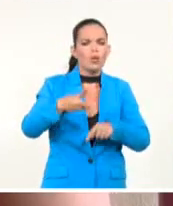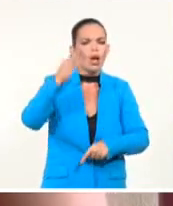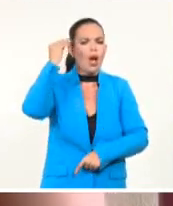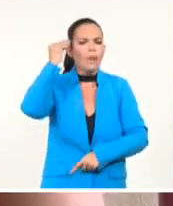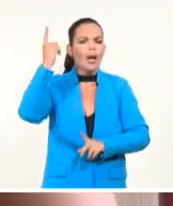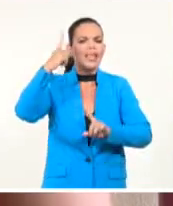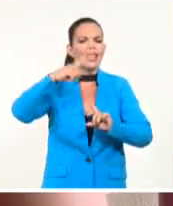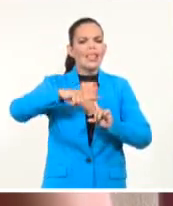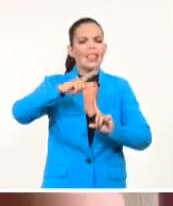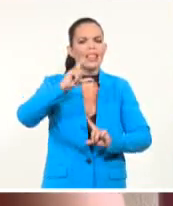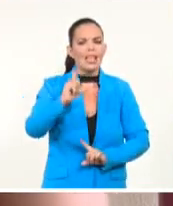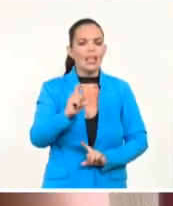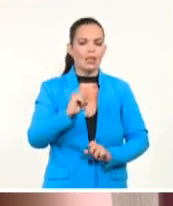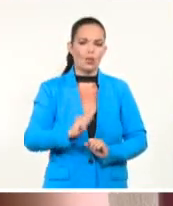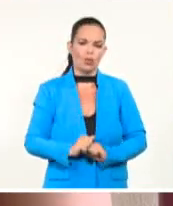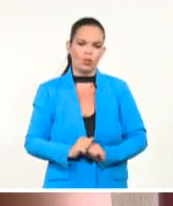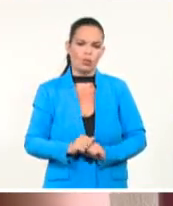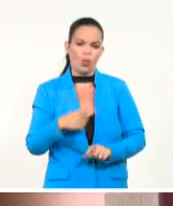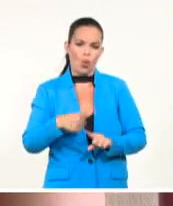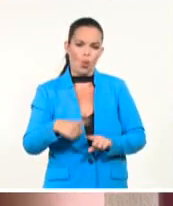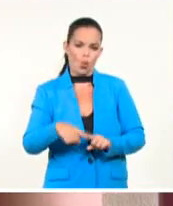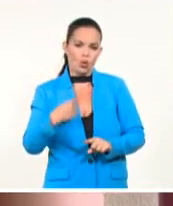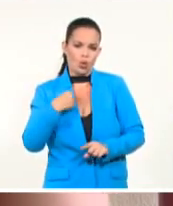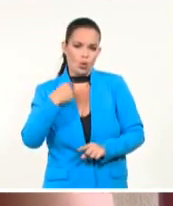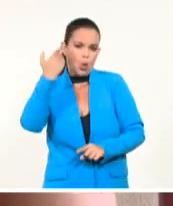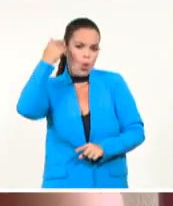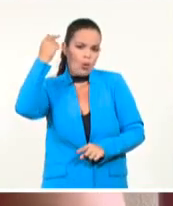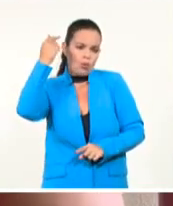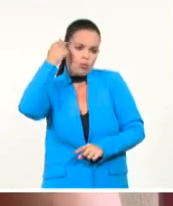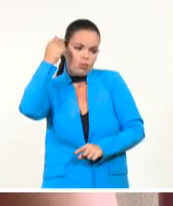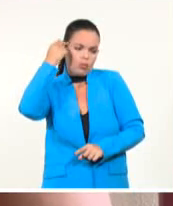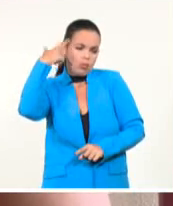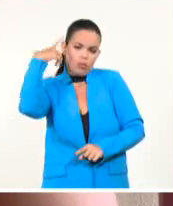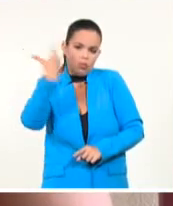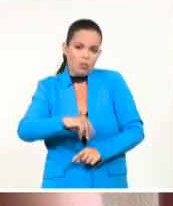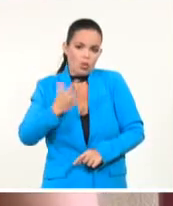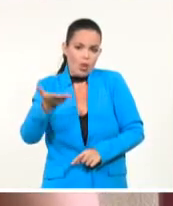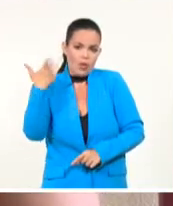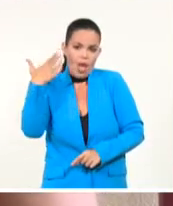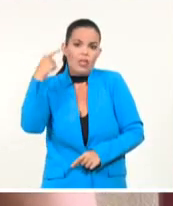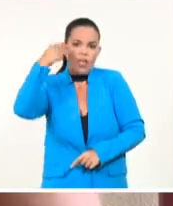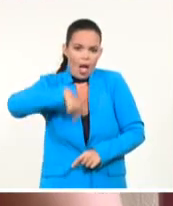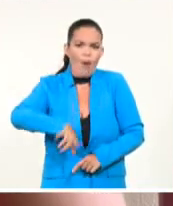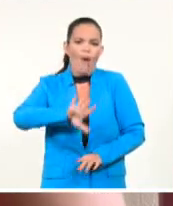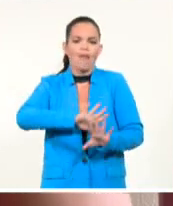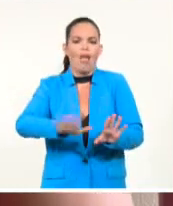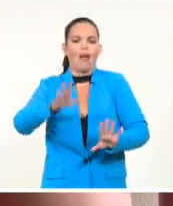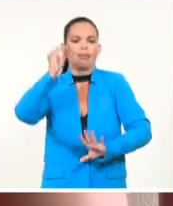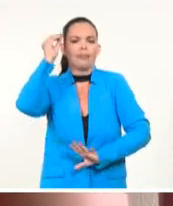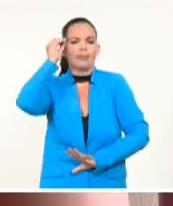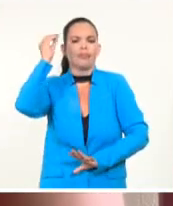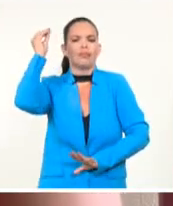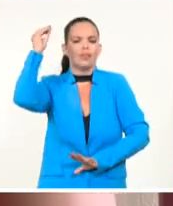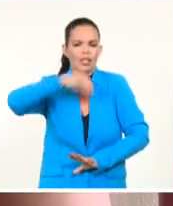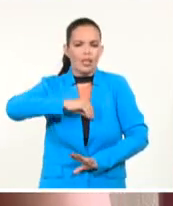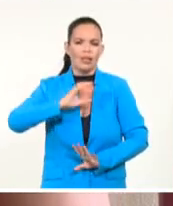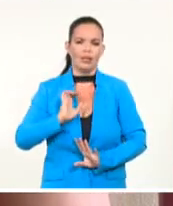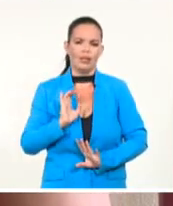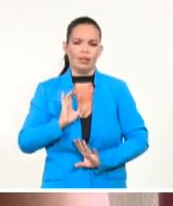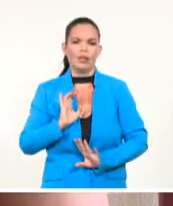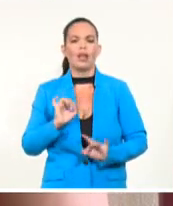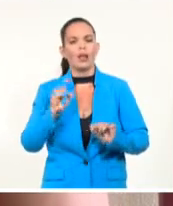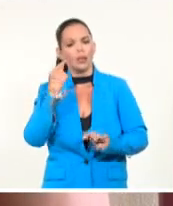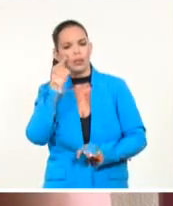momento desconocía antes de ser cineclubista, de poder hacer un análisis desde el punto de vista artístico de